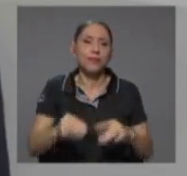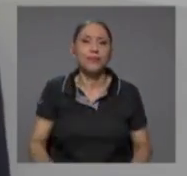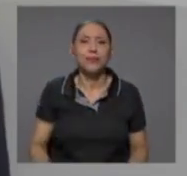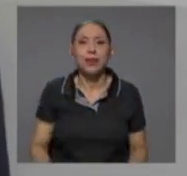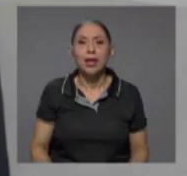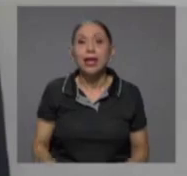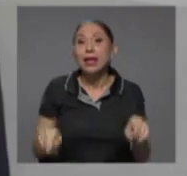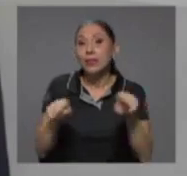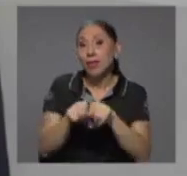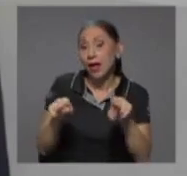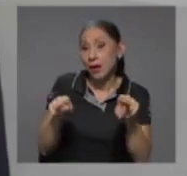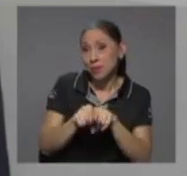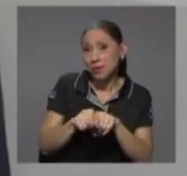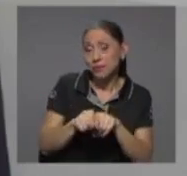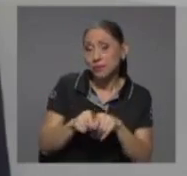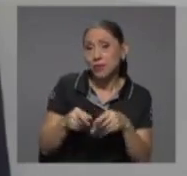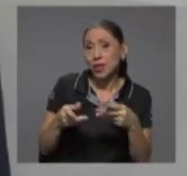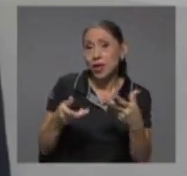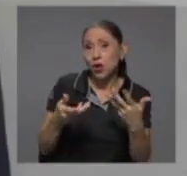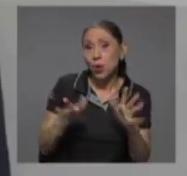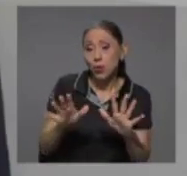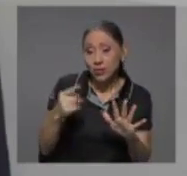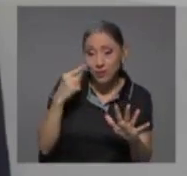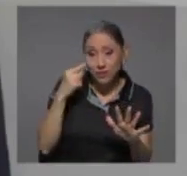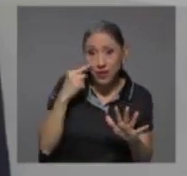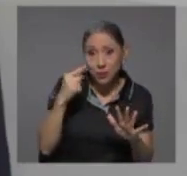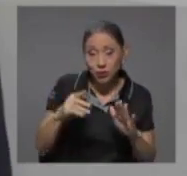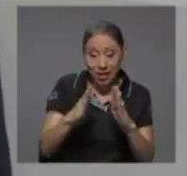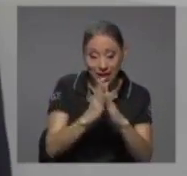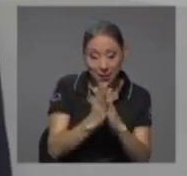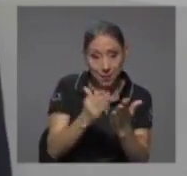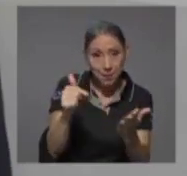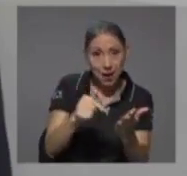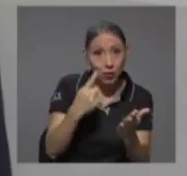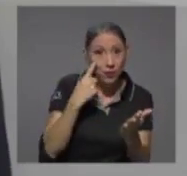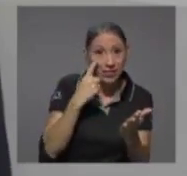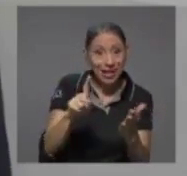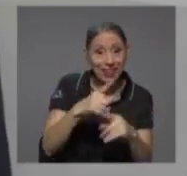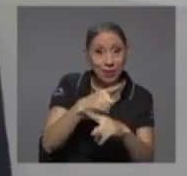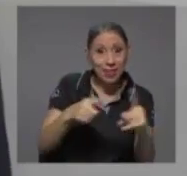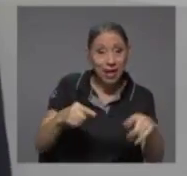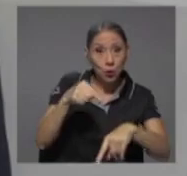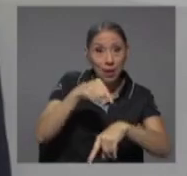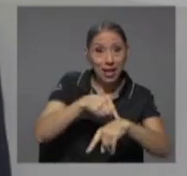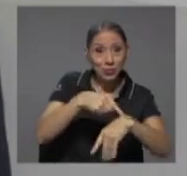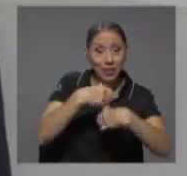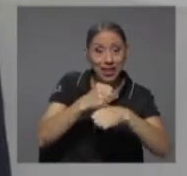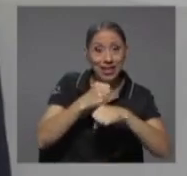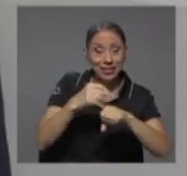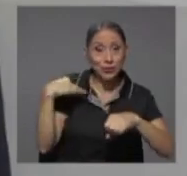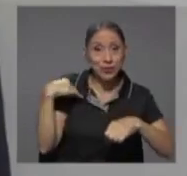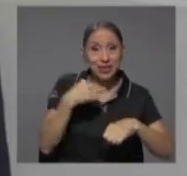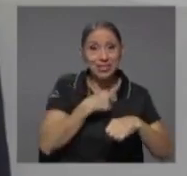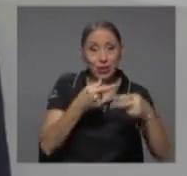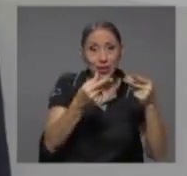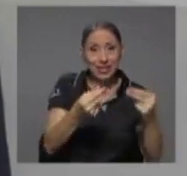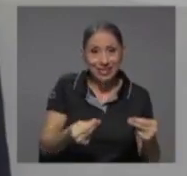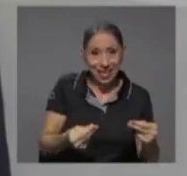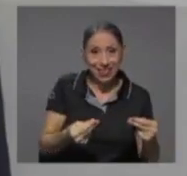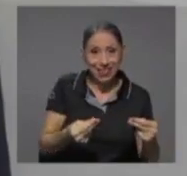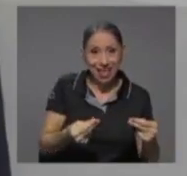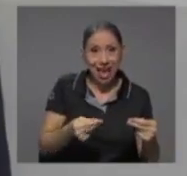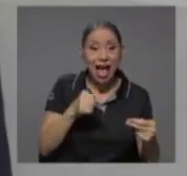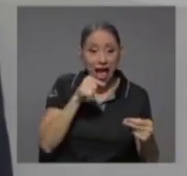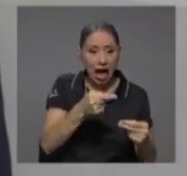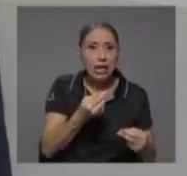además de los riesgos que menciona el marco fiscal de mediano plazo, elaborado por el Ministerio de Hacienda, que tiene que ver con riesgos,